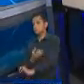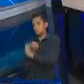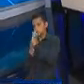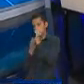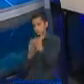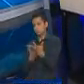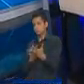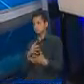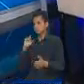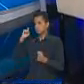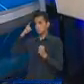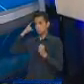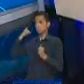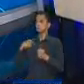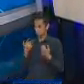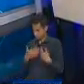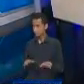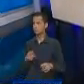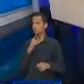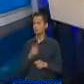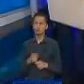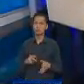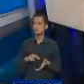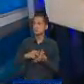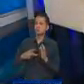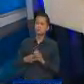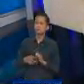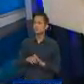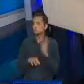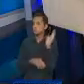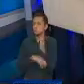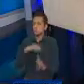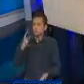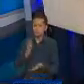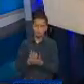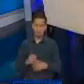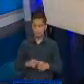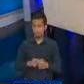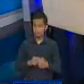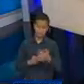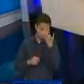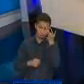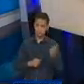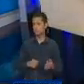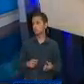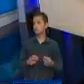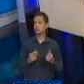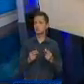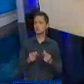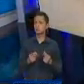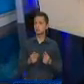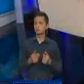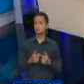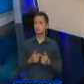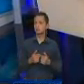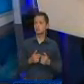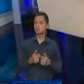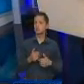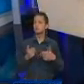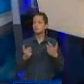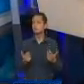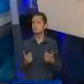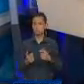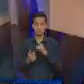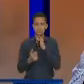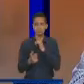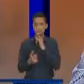que inició el tema de los transgénicos, que era una forma de detenernos en investigación, porque ¿quién nos financia investigaciones cuyo producto también